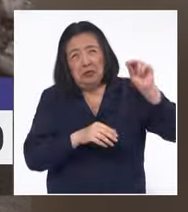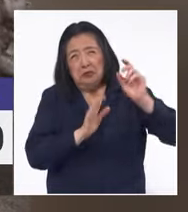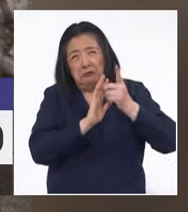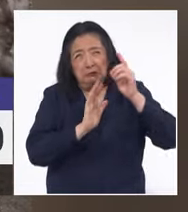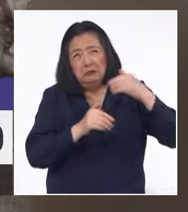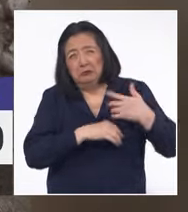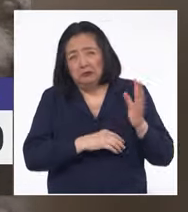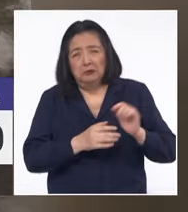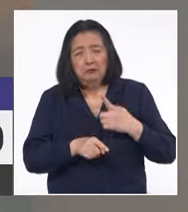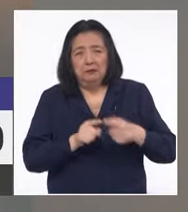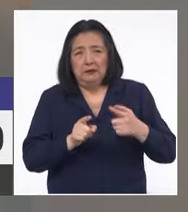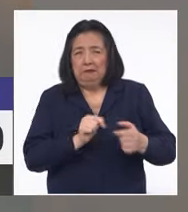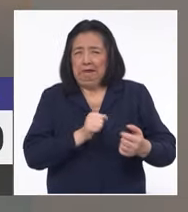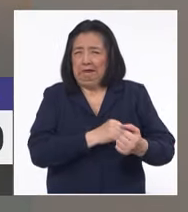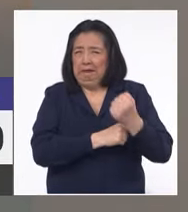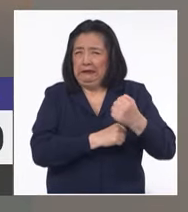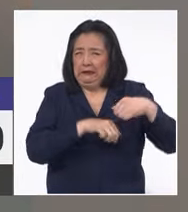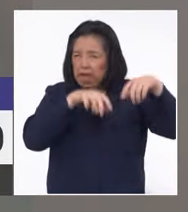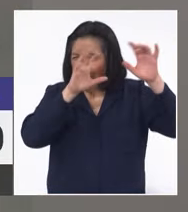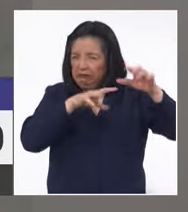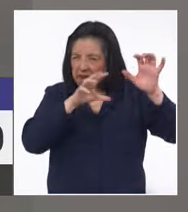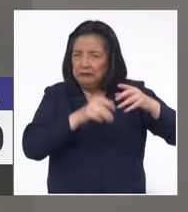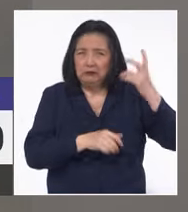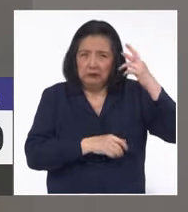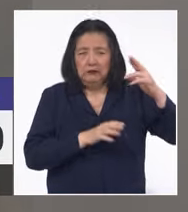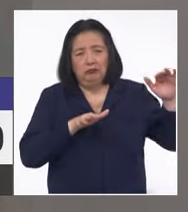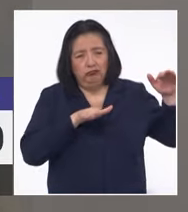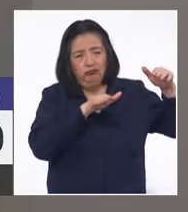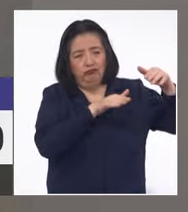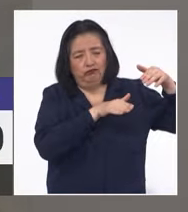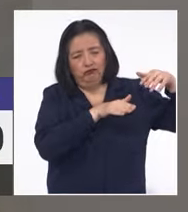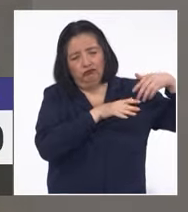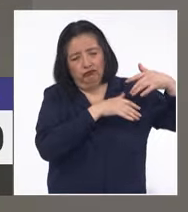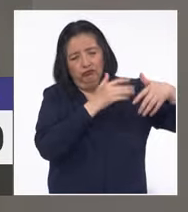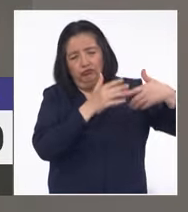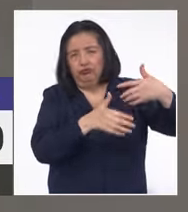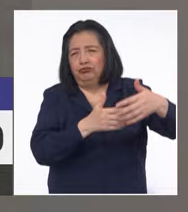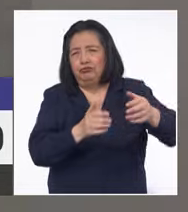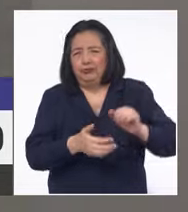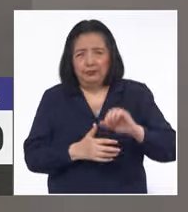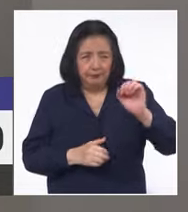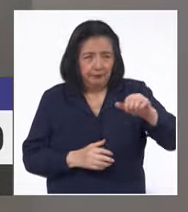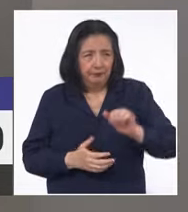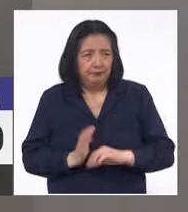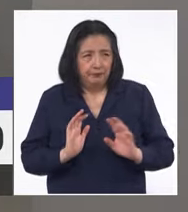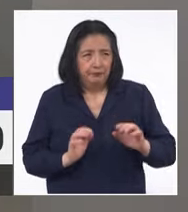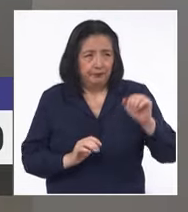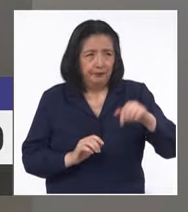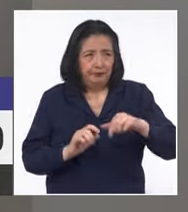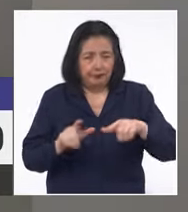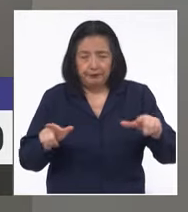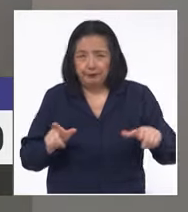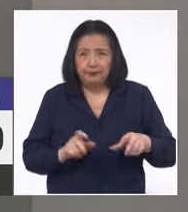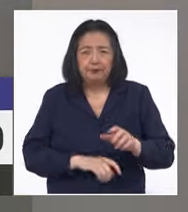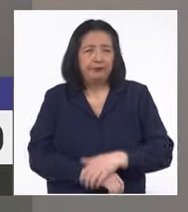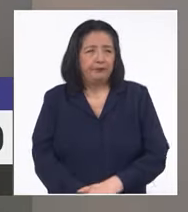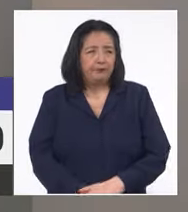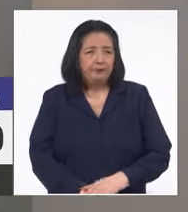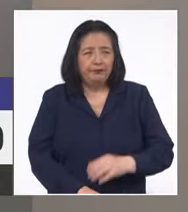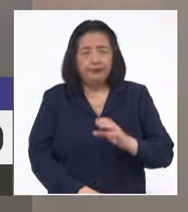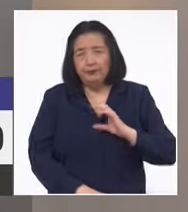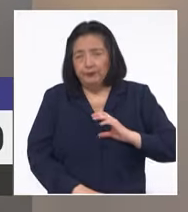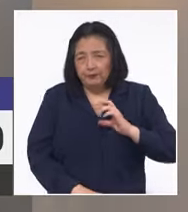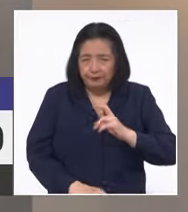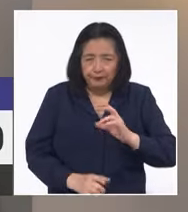Sin embargo, la potencia habría causado que esta quebrada rebalse el agua y llegue hasta esta parte de